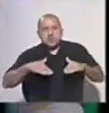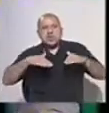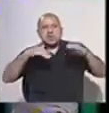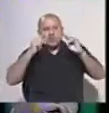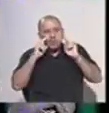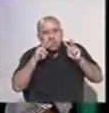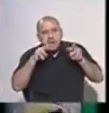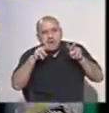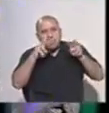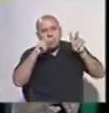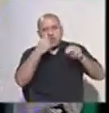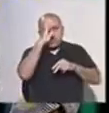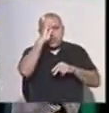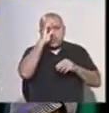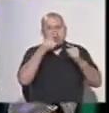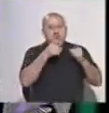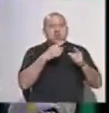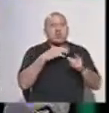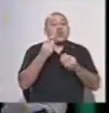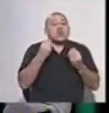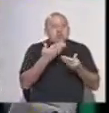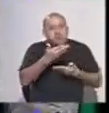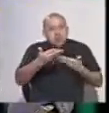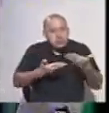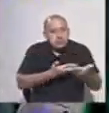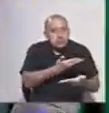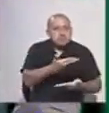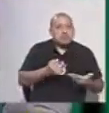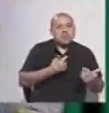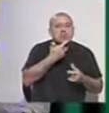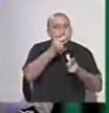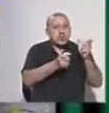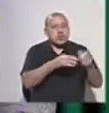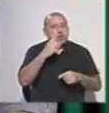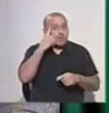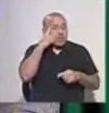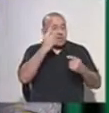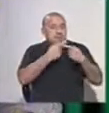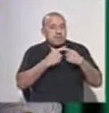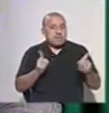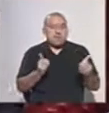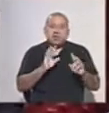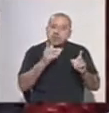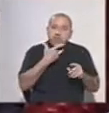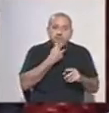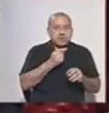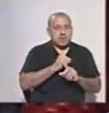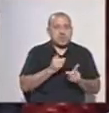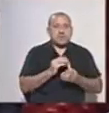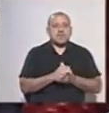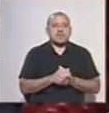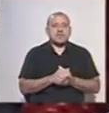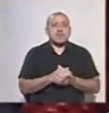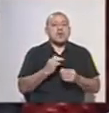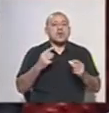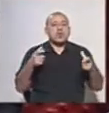Y cómo convivir con personas que piensan distinto, con los que piensan igual también, que tampoco es fácil. Los grupos